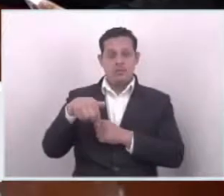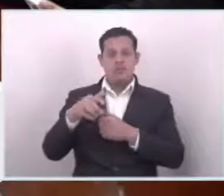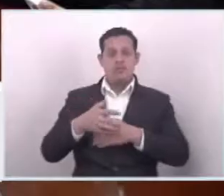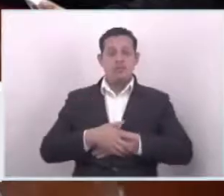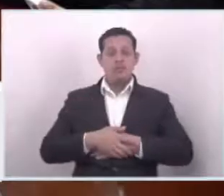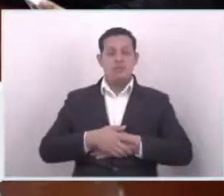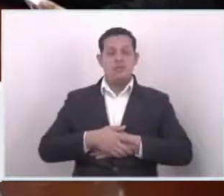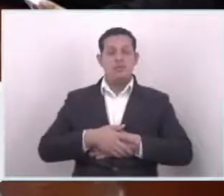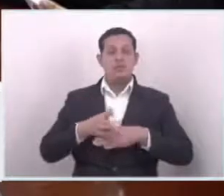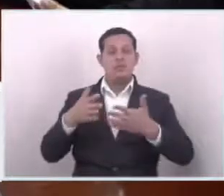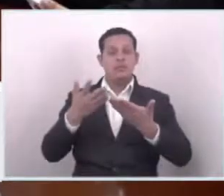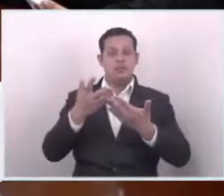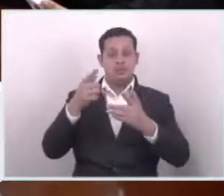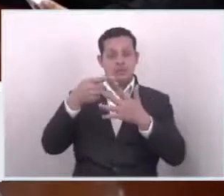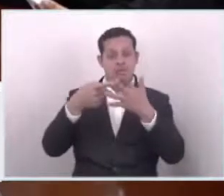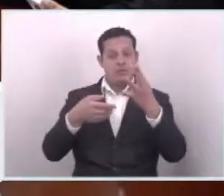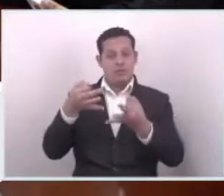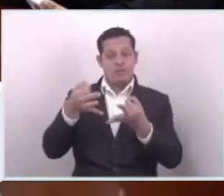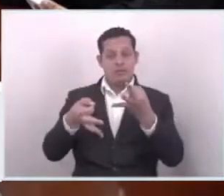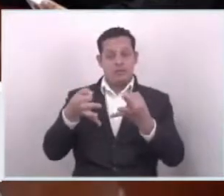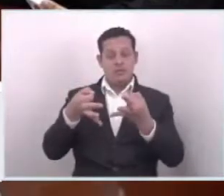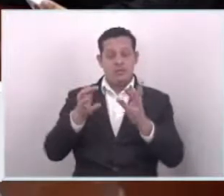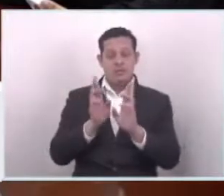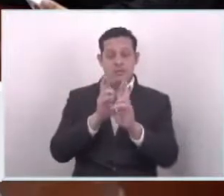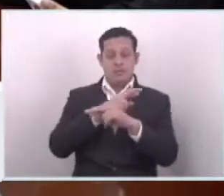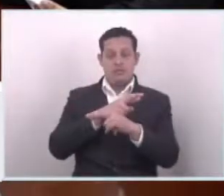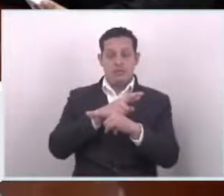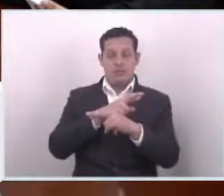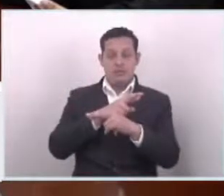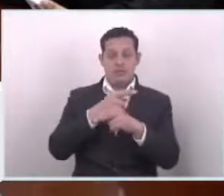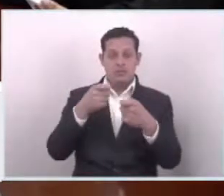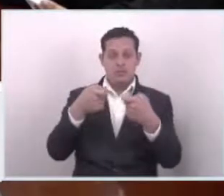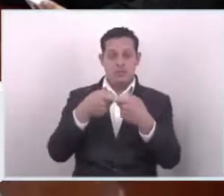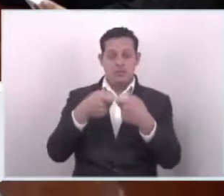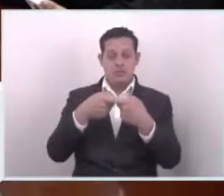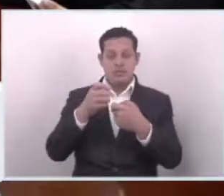estudios para la ley de reforma de los hidrocarburos.